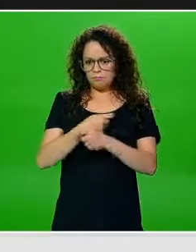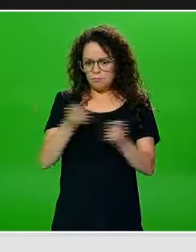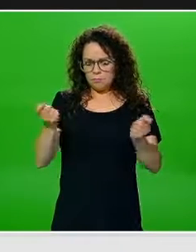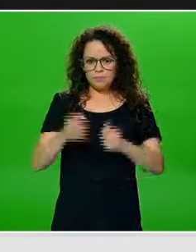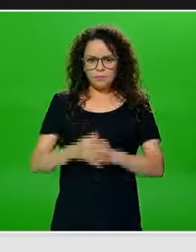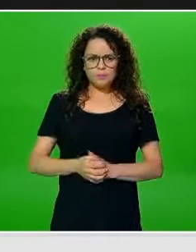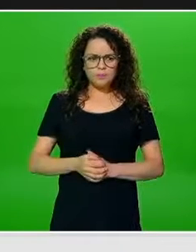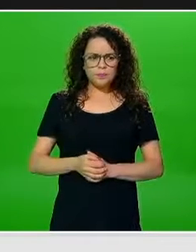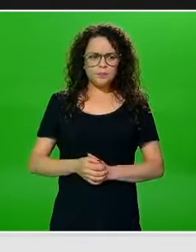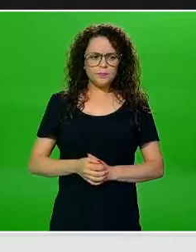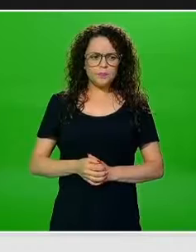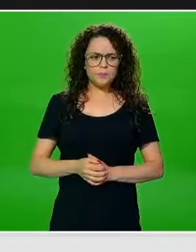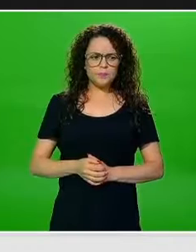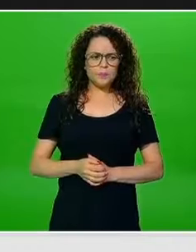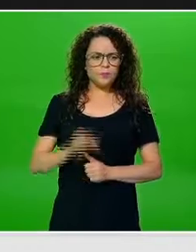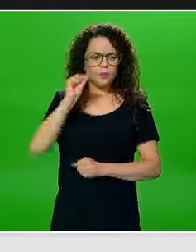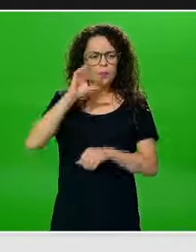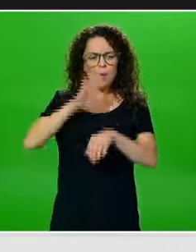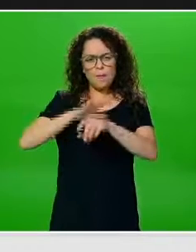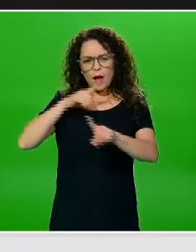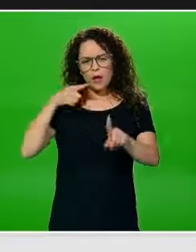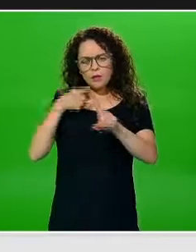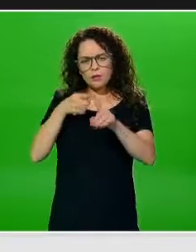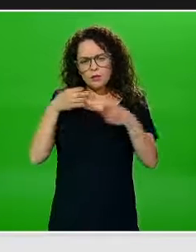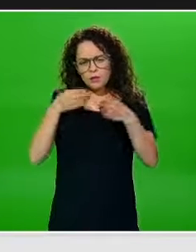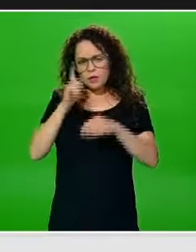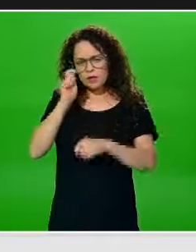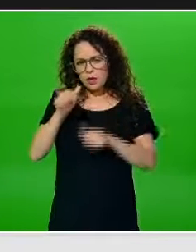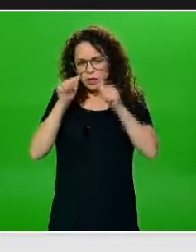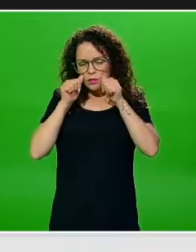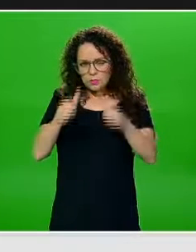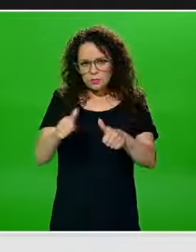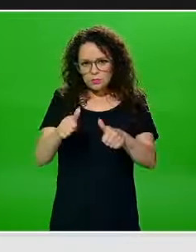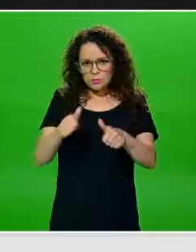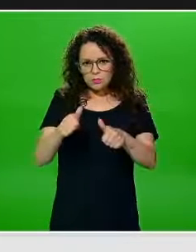y un poco lo decían enfocados en tratamiento de